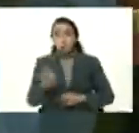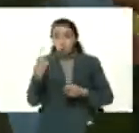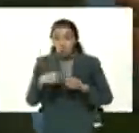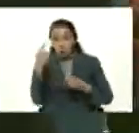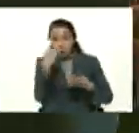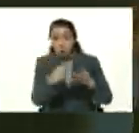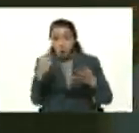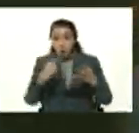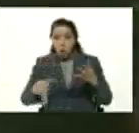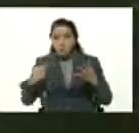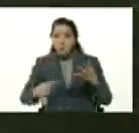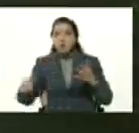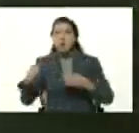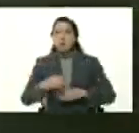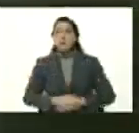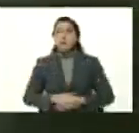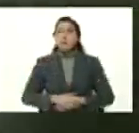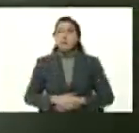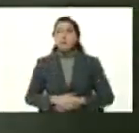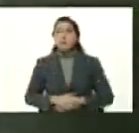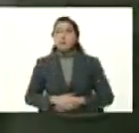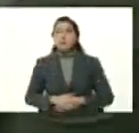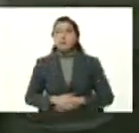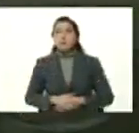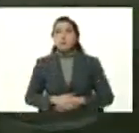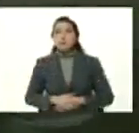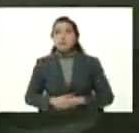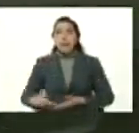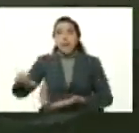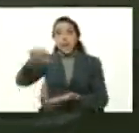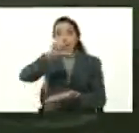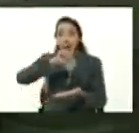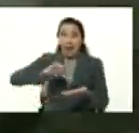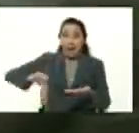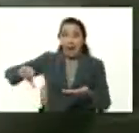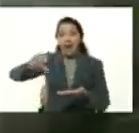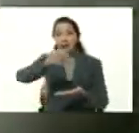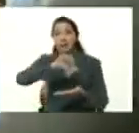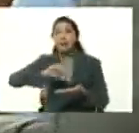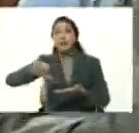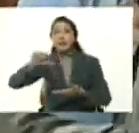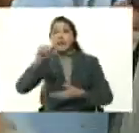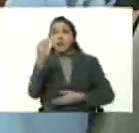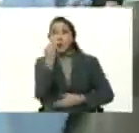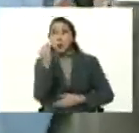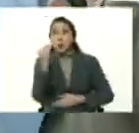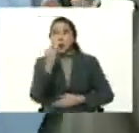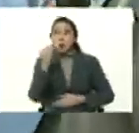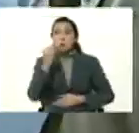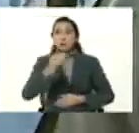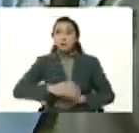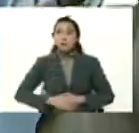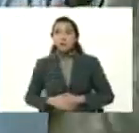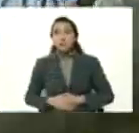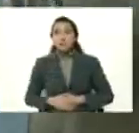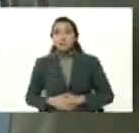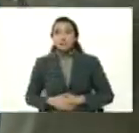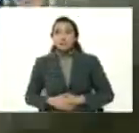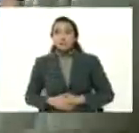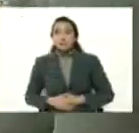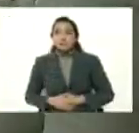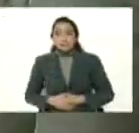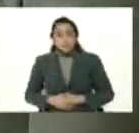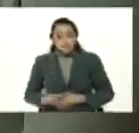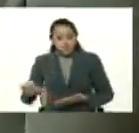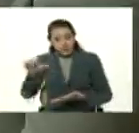que identificamos. Sindoni. Es el aceite. No, aceite oriental. Aceite y grasa. Este, entra, este aceite la... es aceite